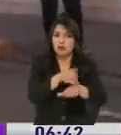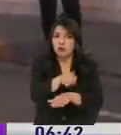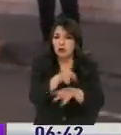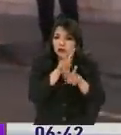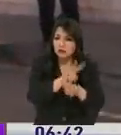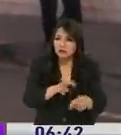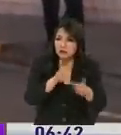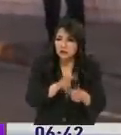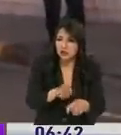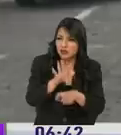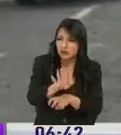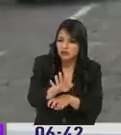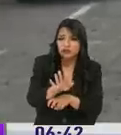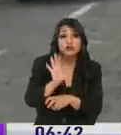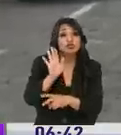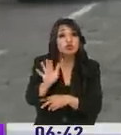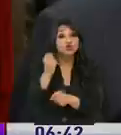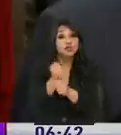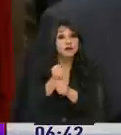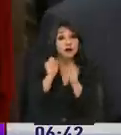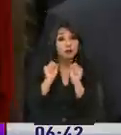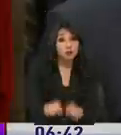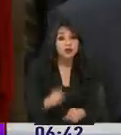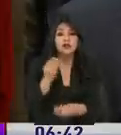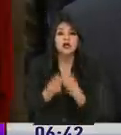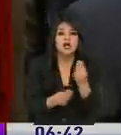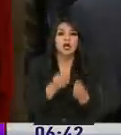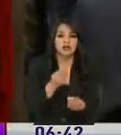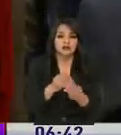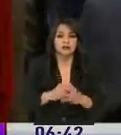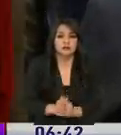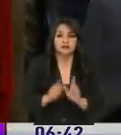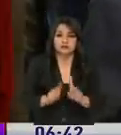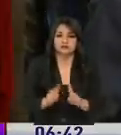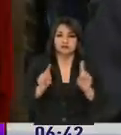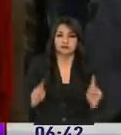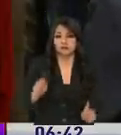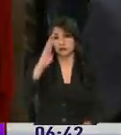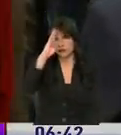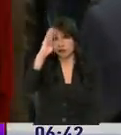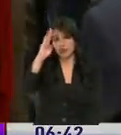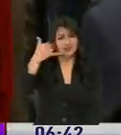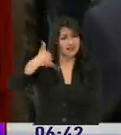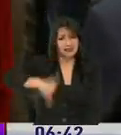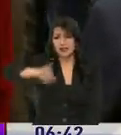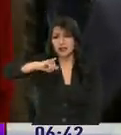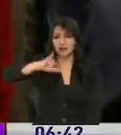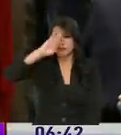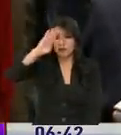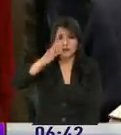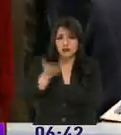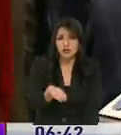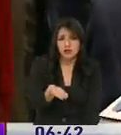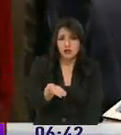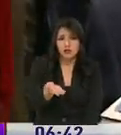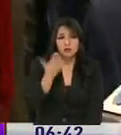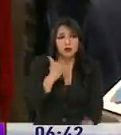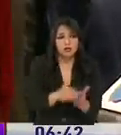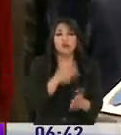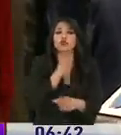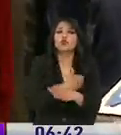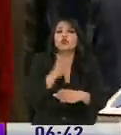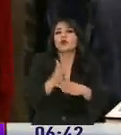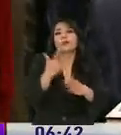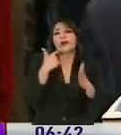investigado en relación al cumplimiento de su deber. Bien, hacemos una diferencia. El policía no deja de ser policía cuando ha salido de su turno. Si